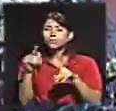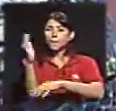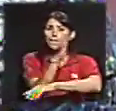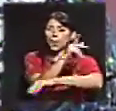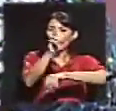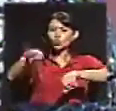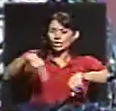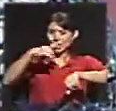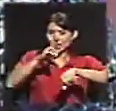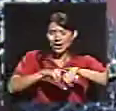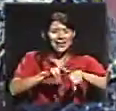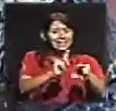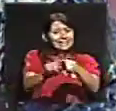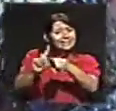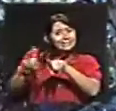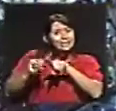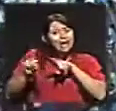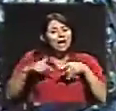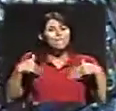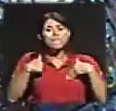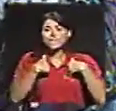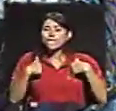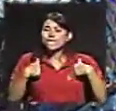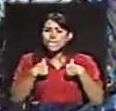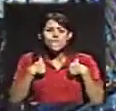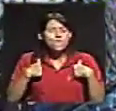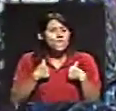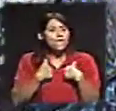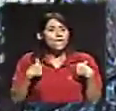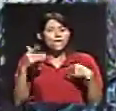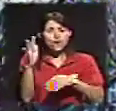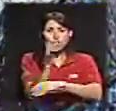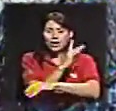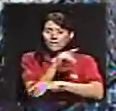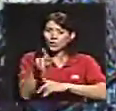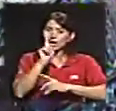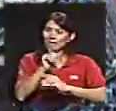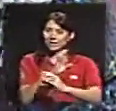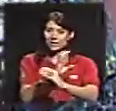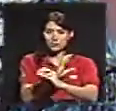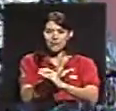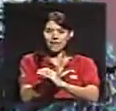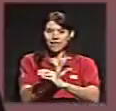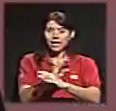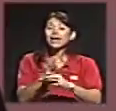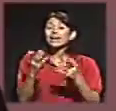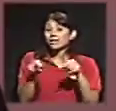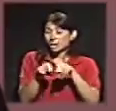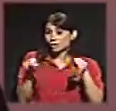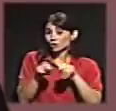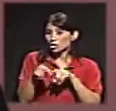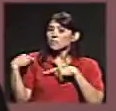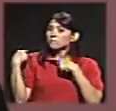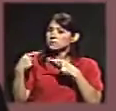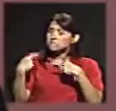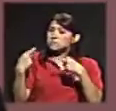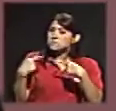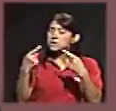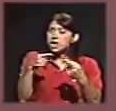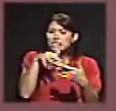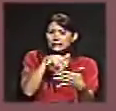hay especies de flora y fauna que hay que conservar, y han venido inclusive haciendo algunos